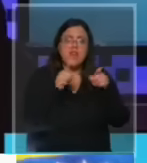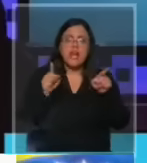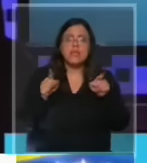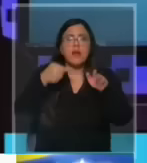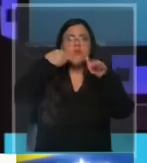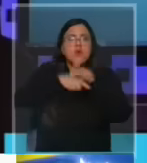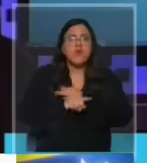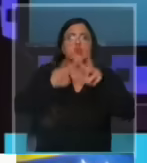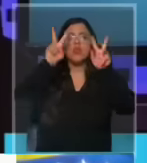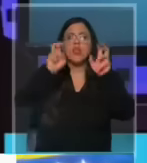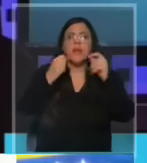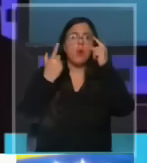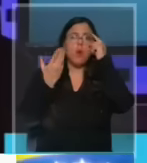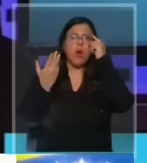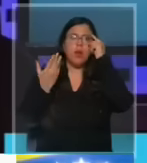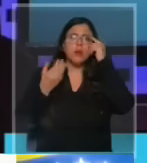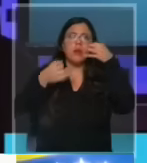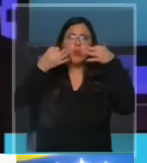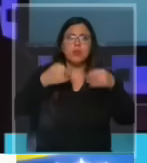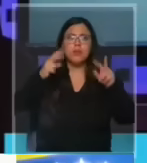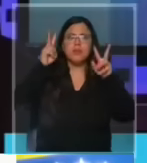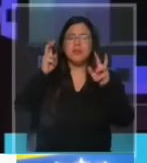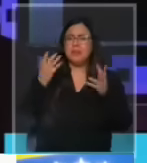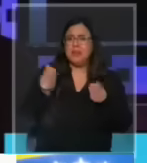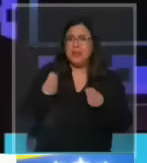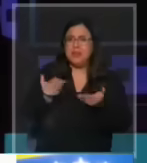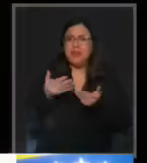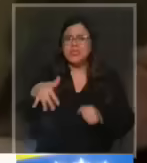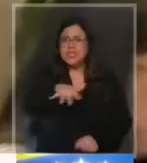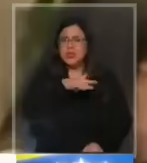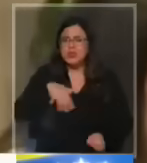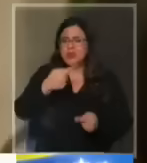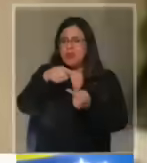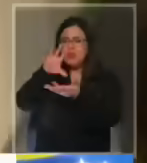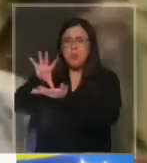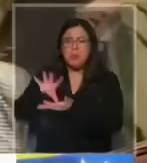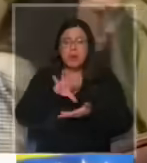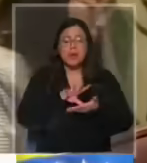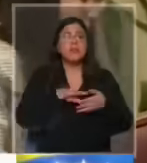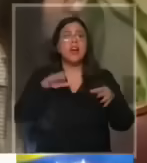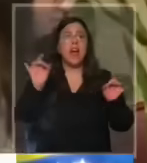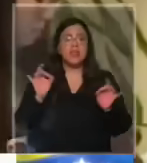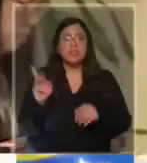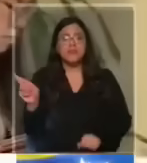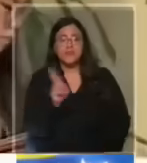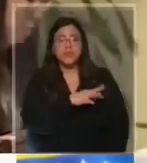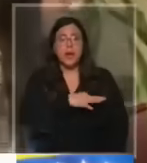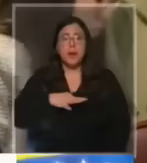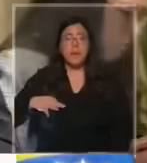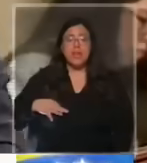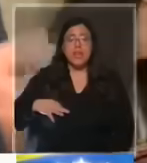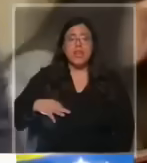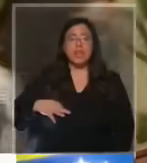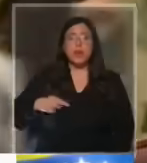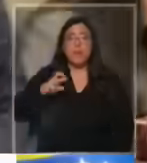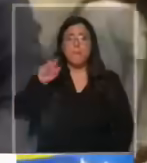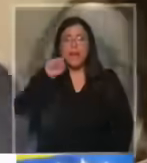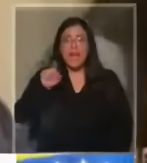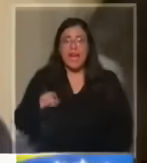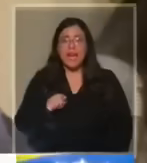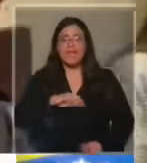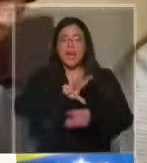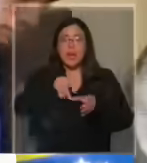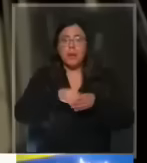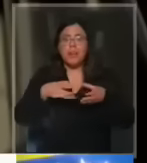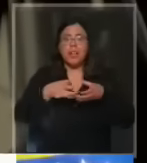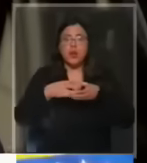de concebir, la forma de plantearse frente a hechos que ocurren en otros lados. Y así le respondió al ministro PS, su par comunista de la cartera